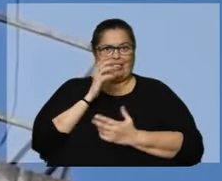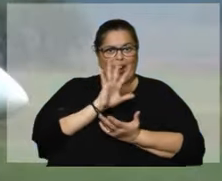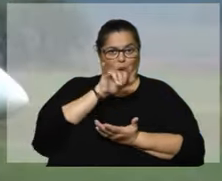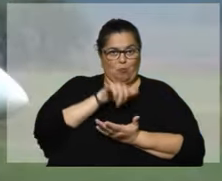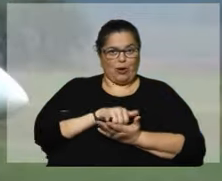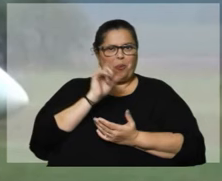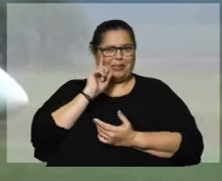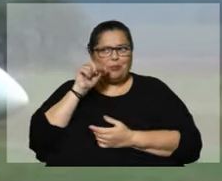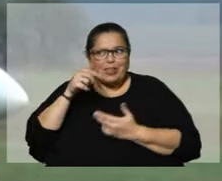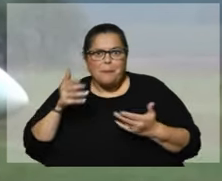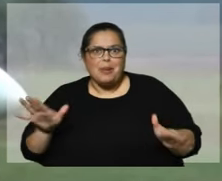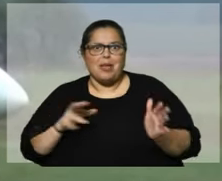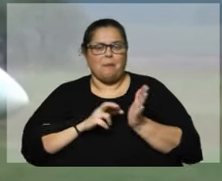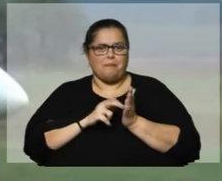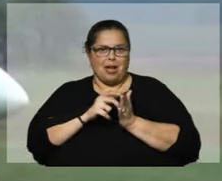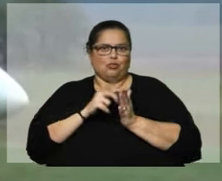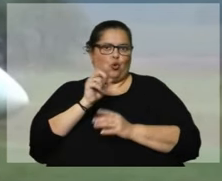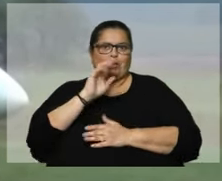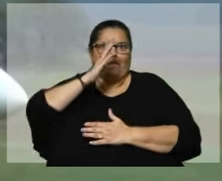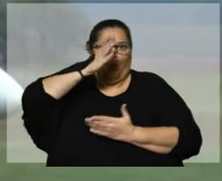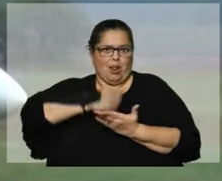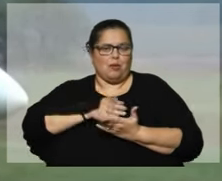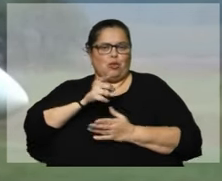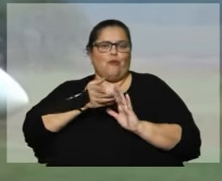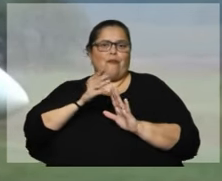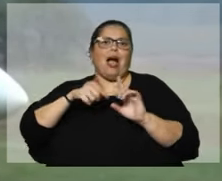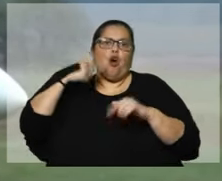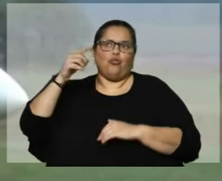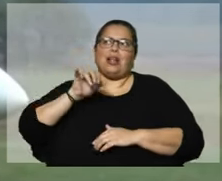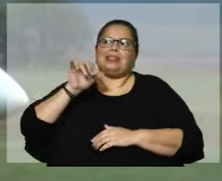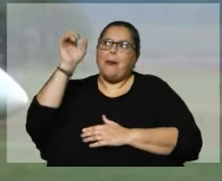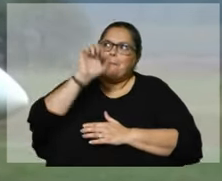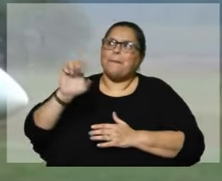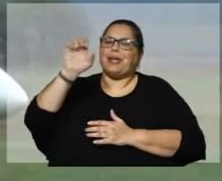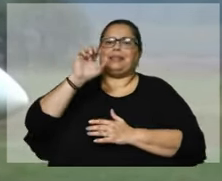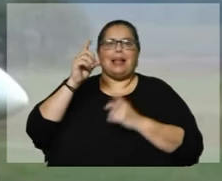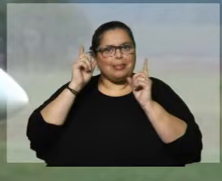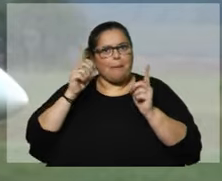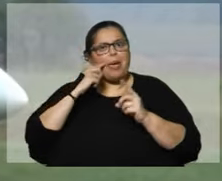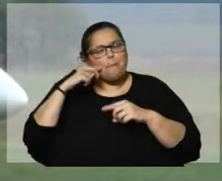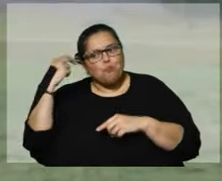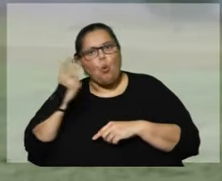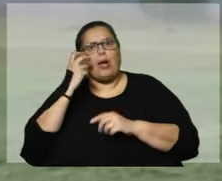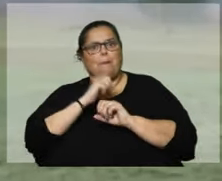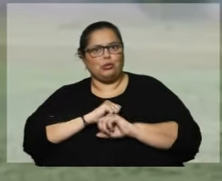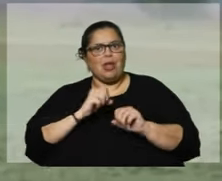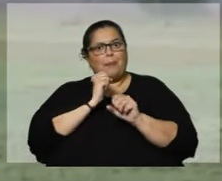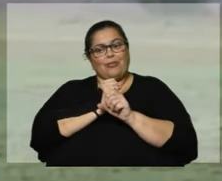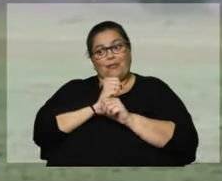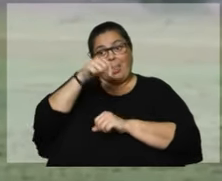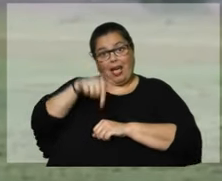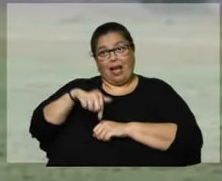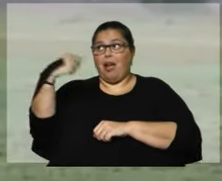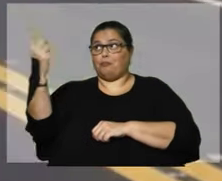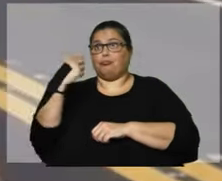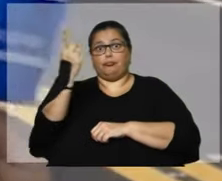el último, va a generar la posibilidad de que otras aerolíneas también exploren la posibilidad de poder operar en puertos uruguayos del